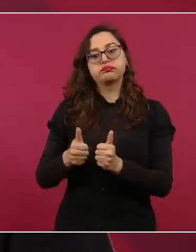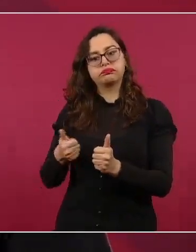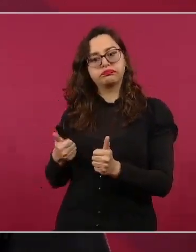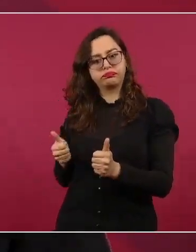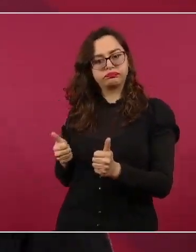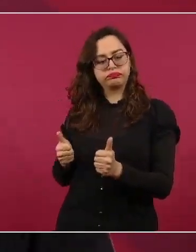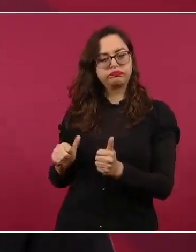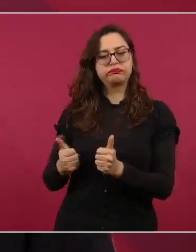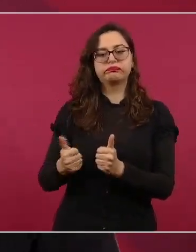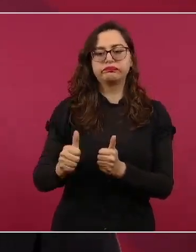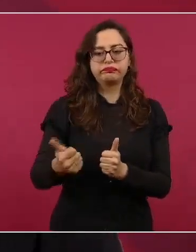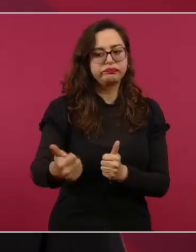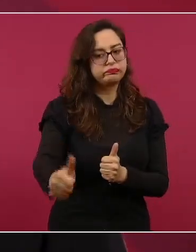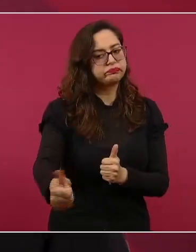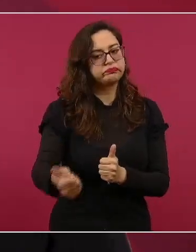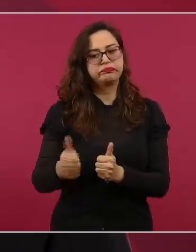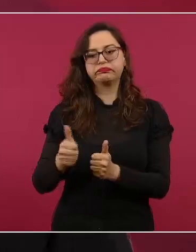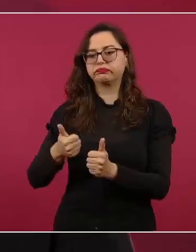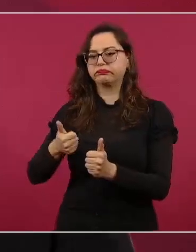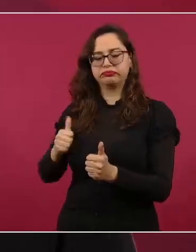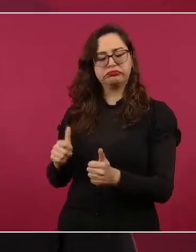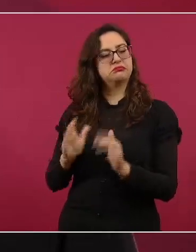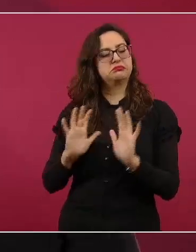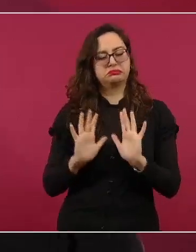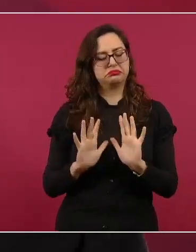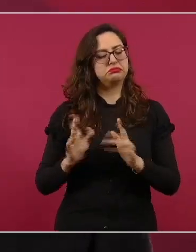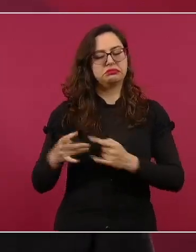estos tiempos. Nos tocó